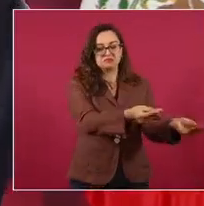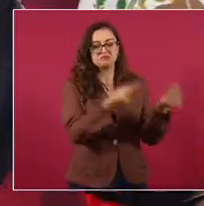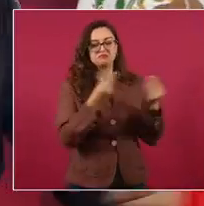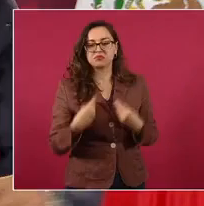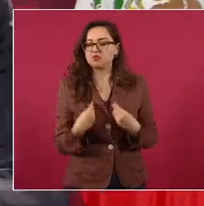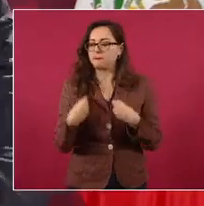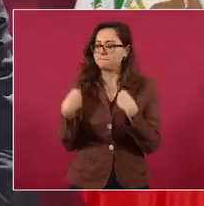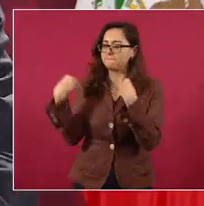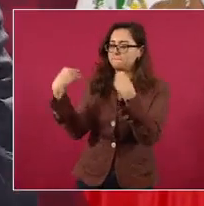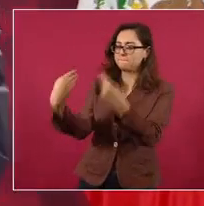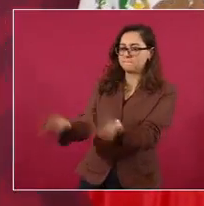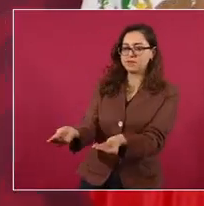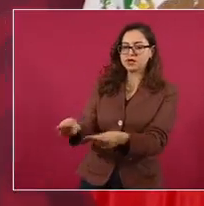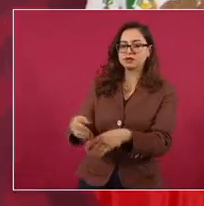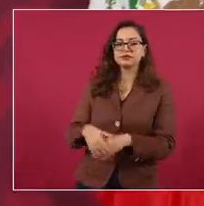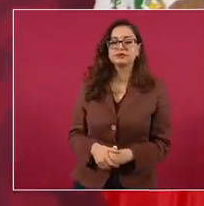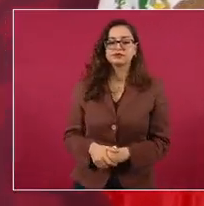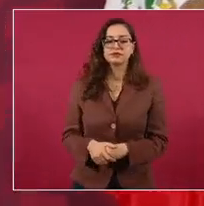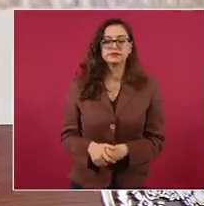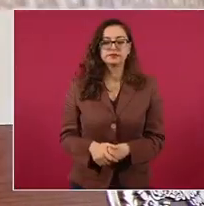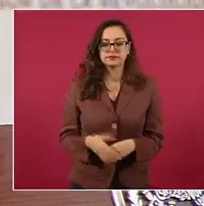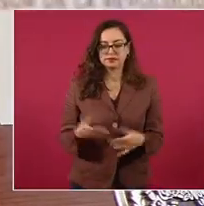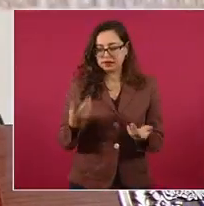tiene, y se está